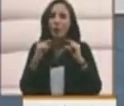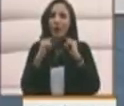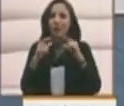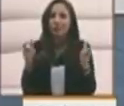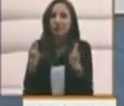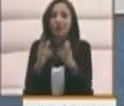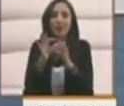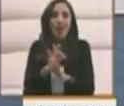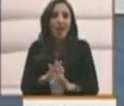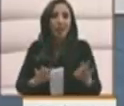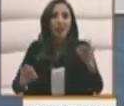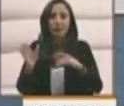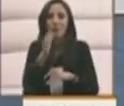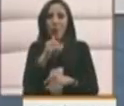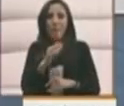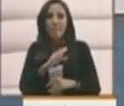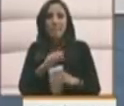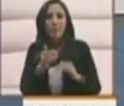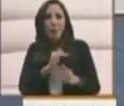inmoral,